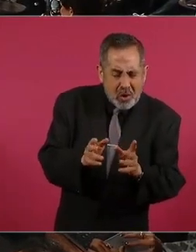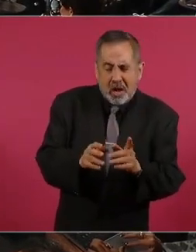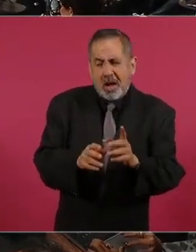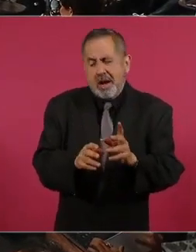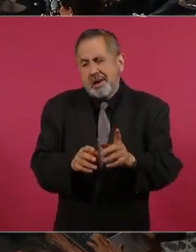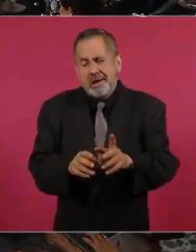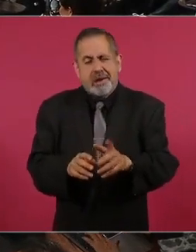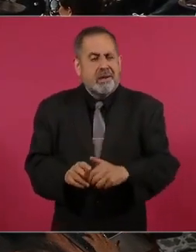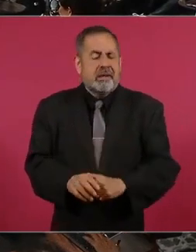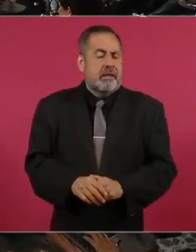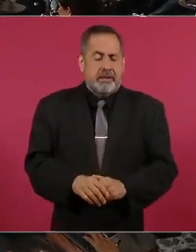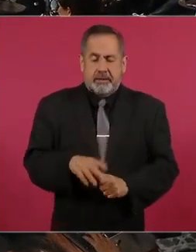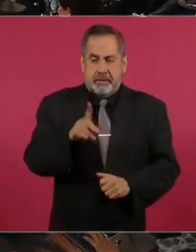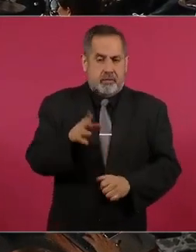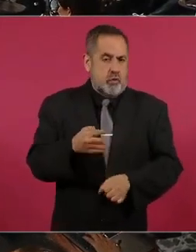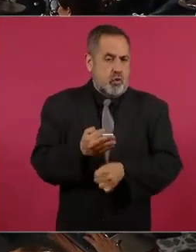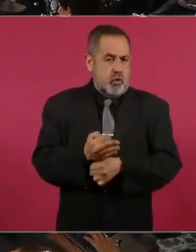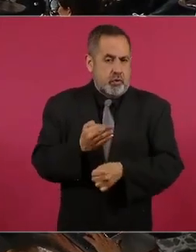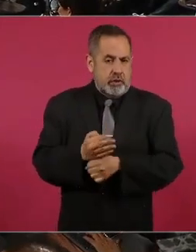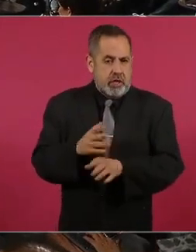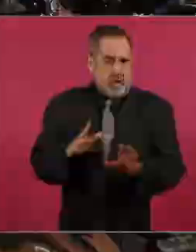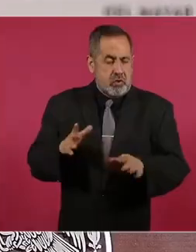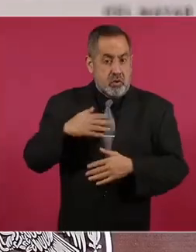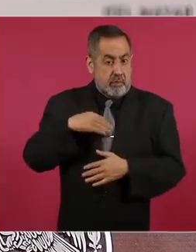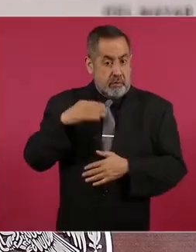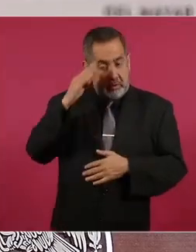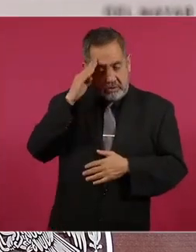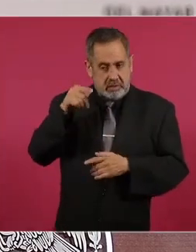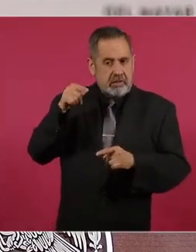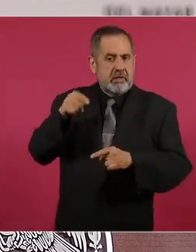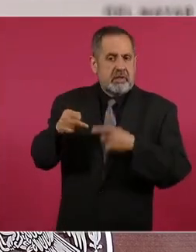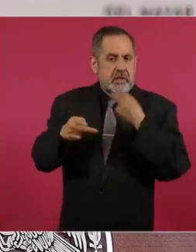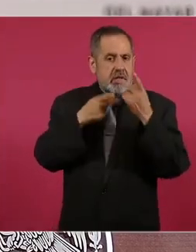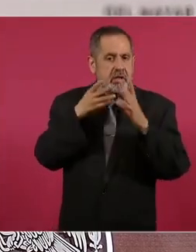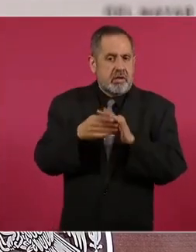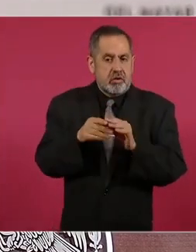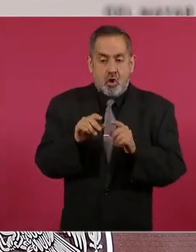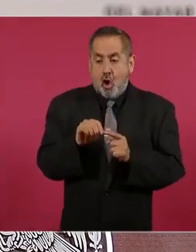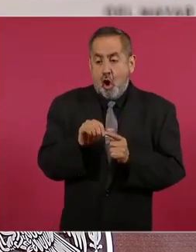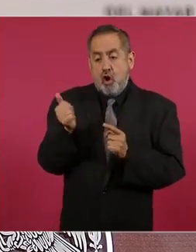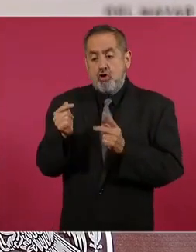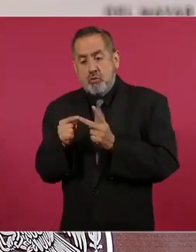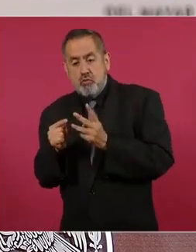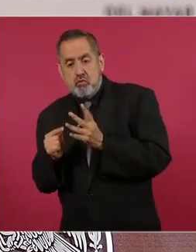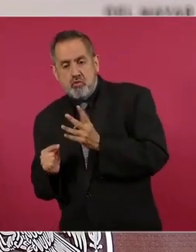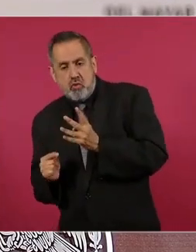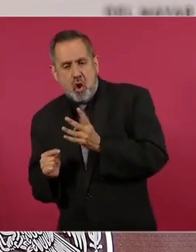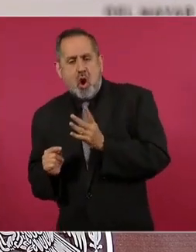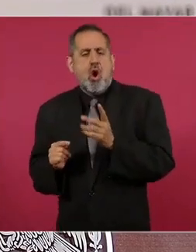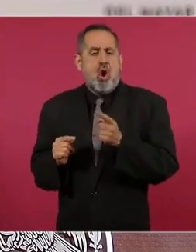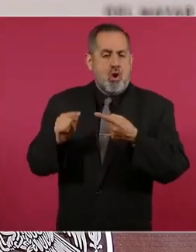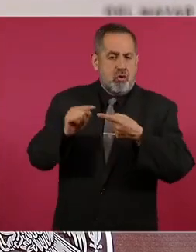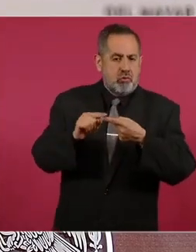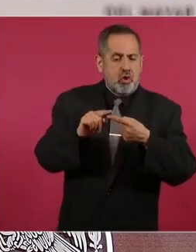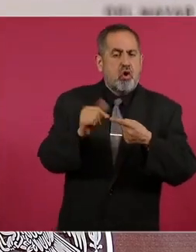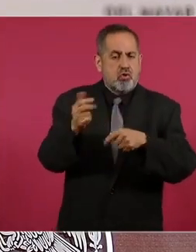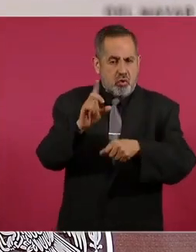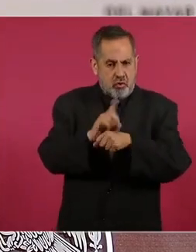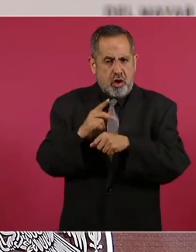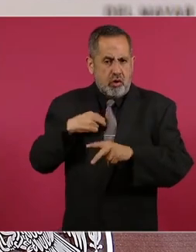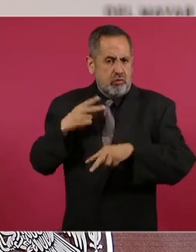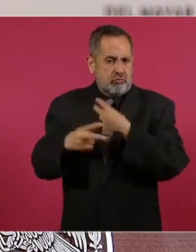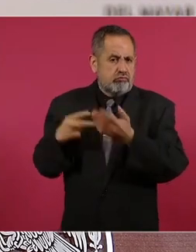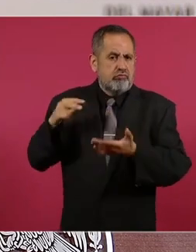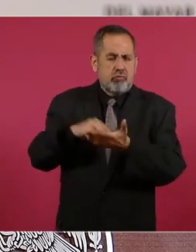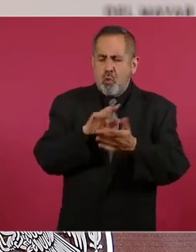Bueno, en este momento no pensábamos hablar de otros casos, pero bueno, podemos hablar en otro momento